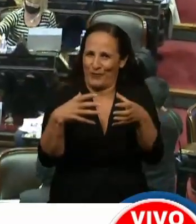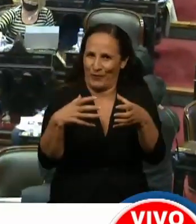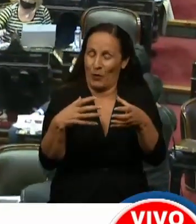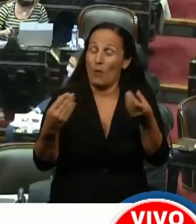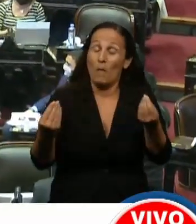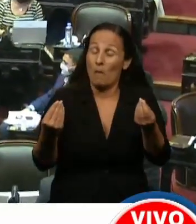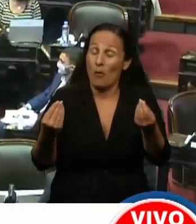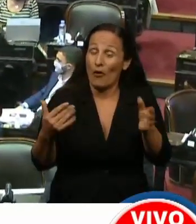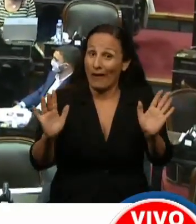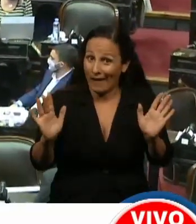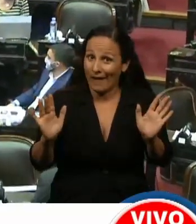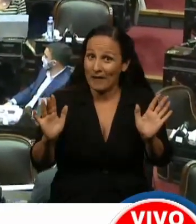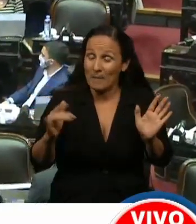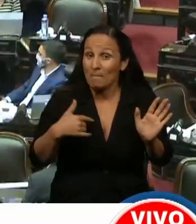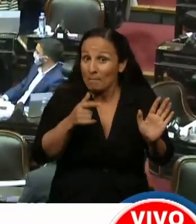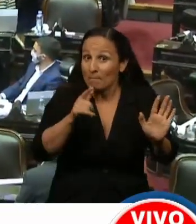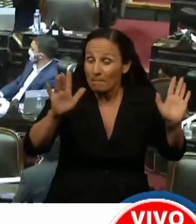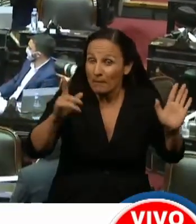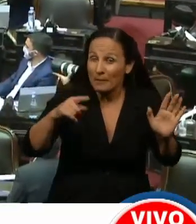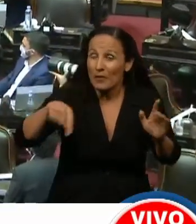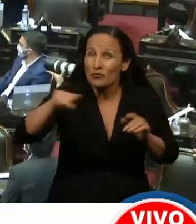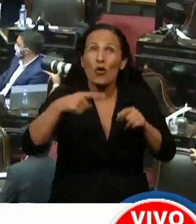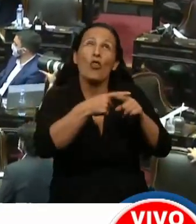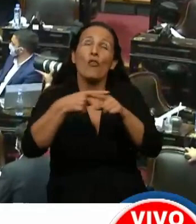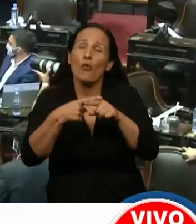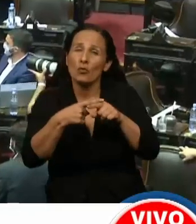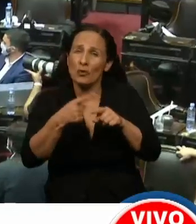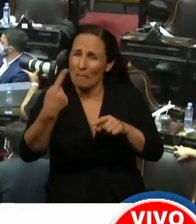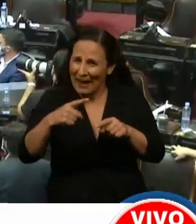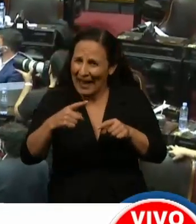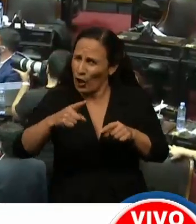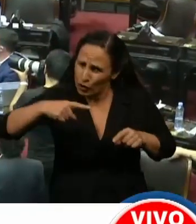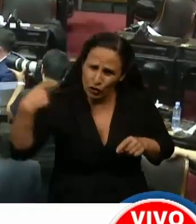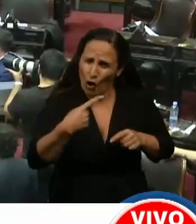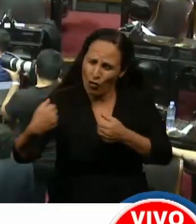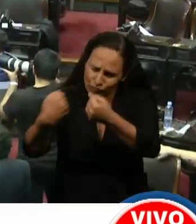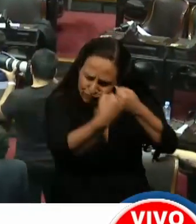quiero creer que aún en esta pelea estamos todos de acuerdo.